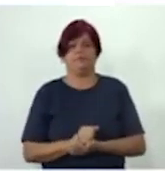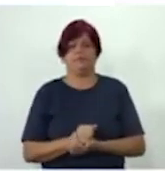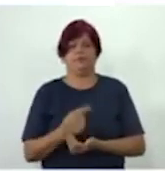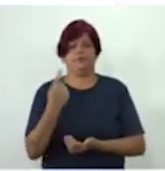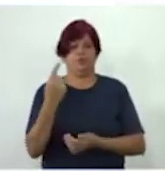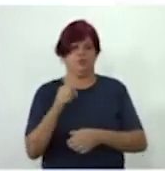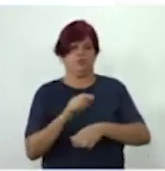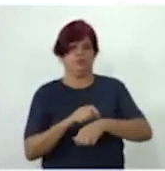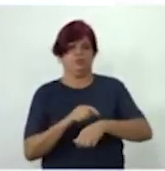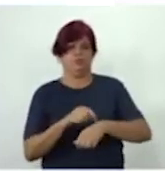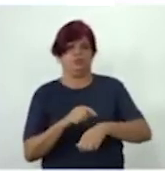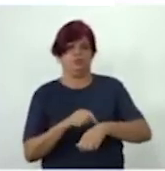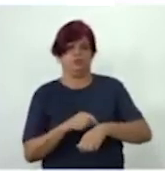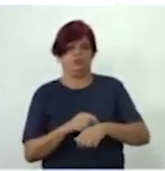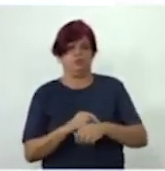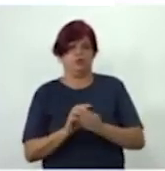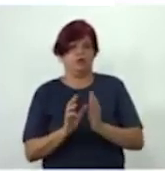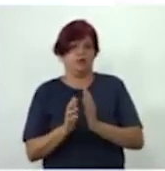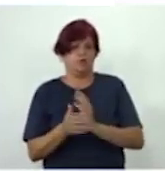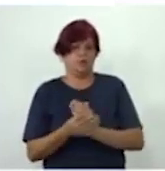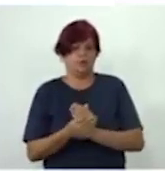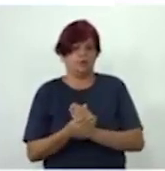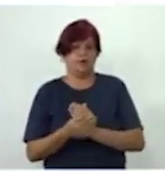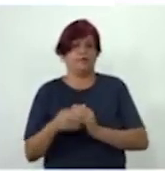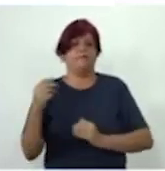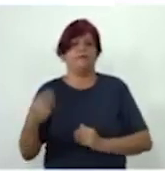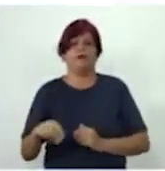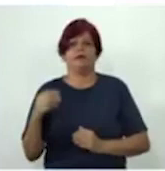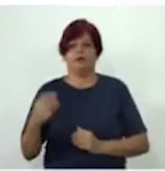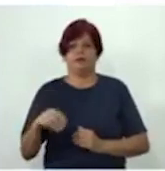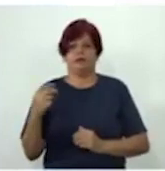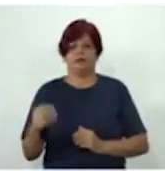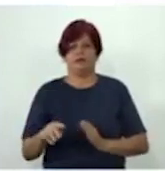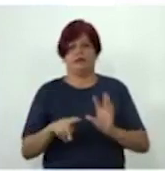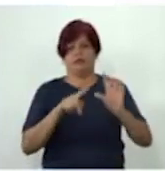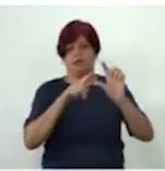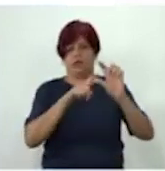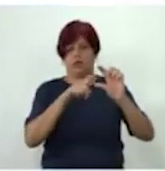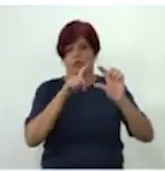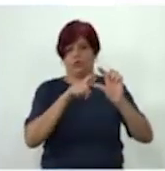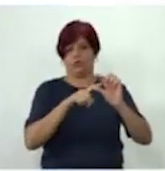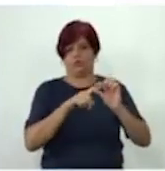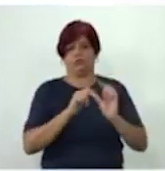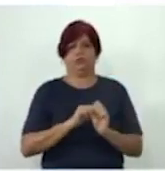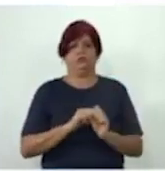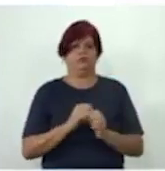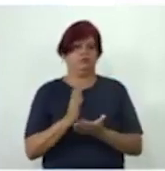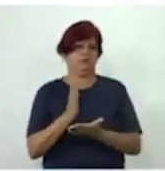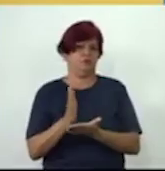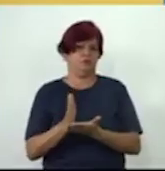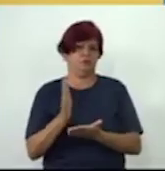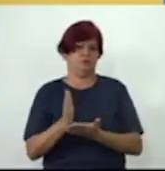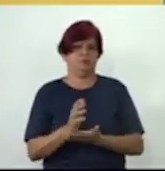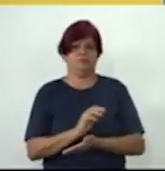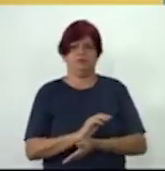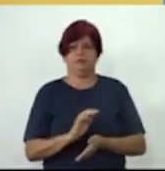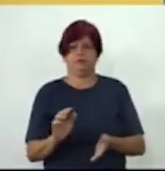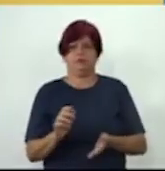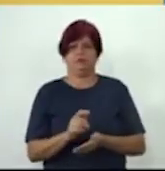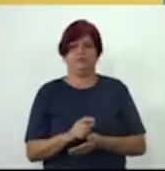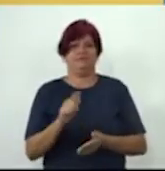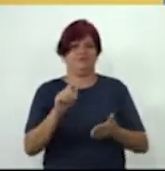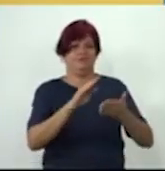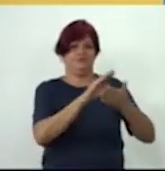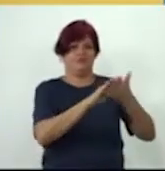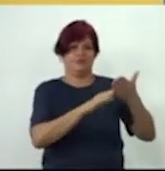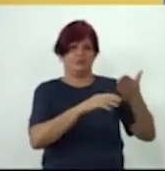hora clase de reserva para ejercitar los contenidos tratados. Estas son tablas que nos